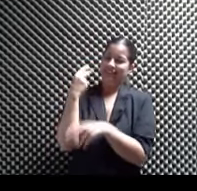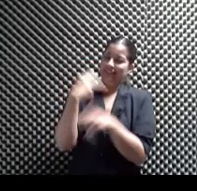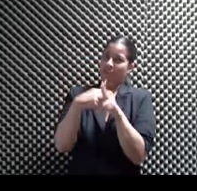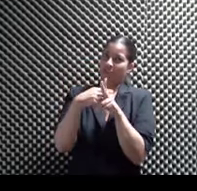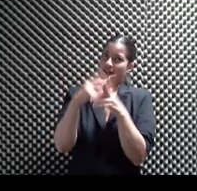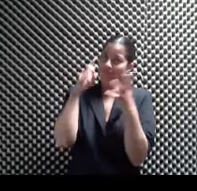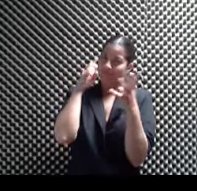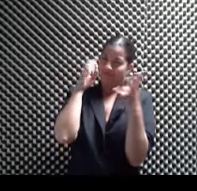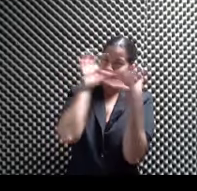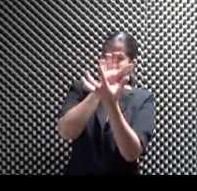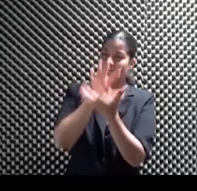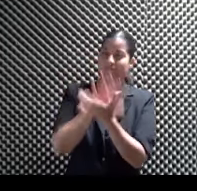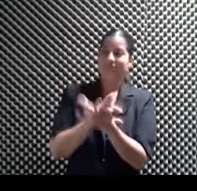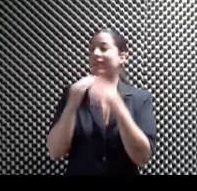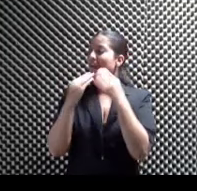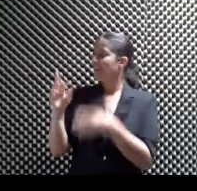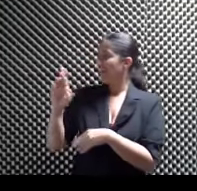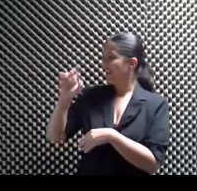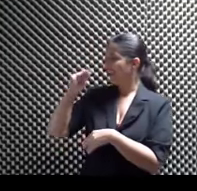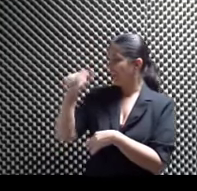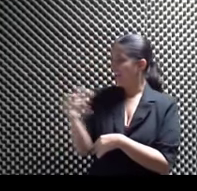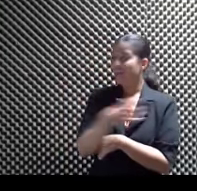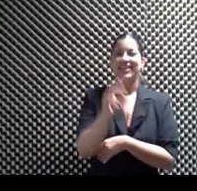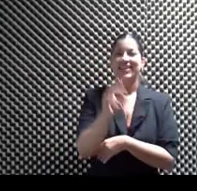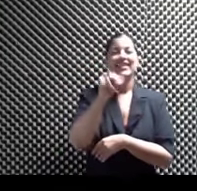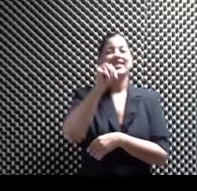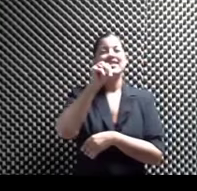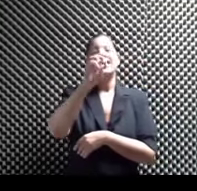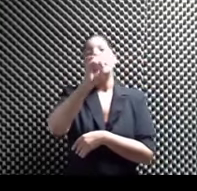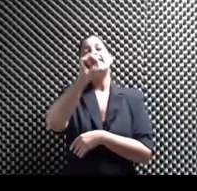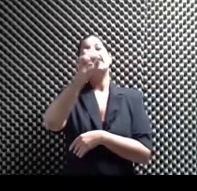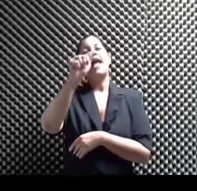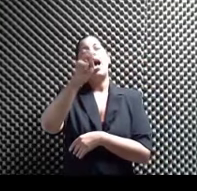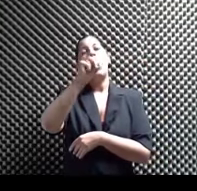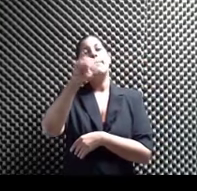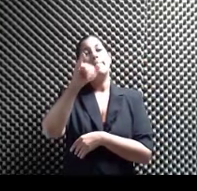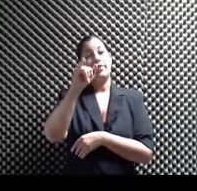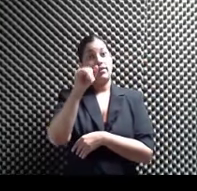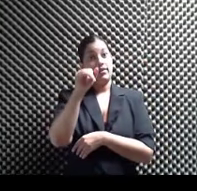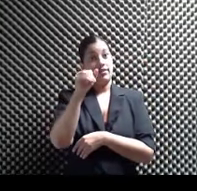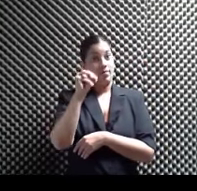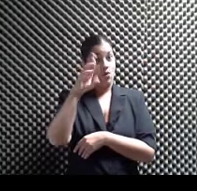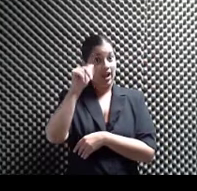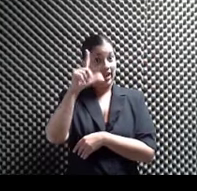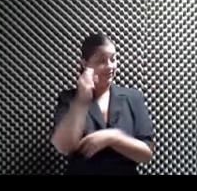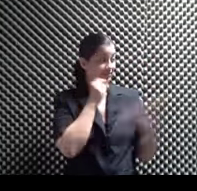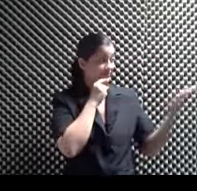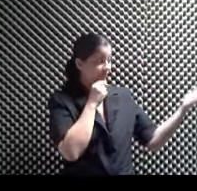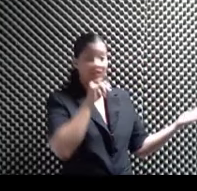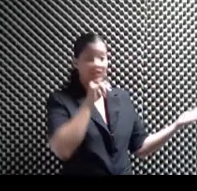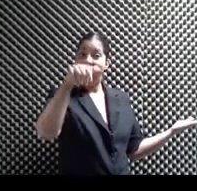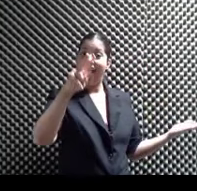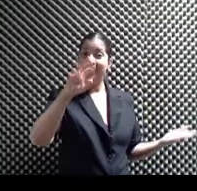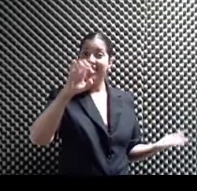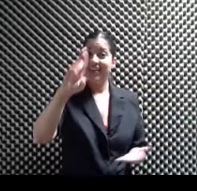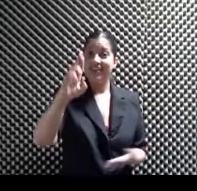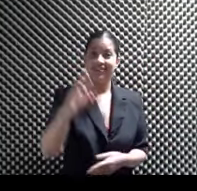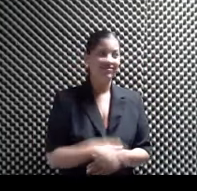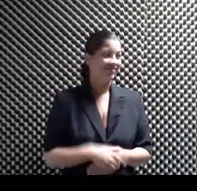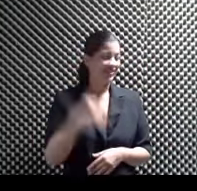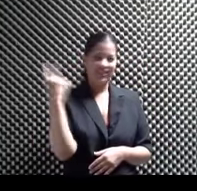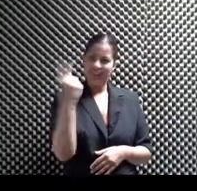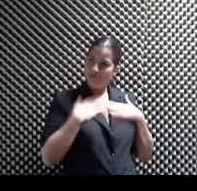Gracias Reina Y bueno Gracias a Sammy Morales Que nos estuvo Encompañando hoy Gracias Javier Por bateador emergente Y por siempre